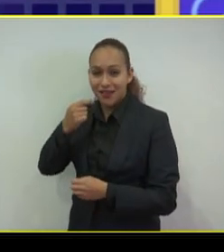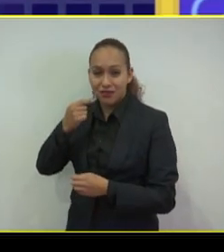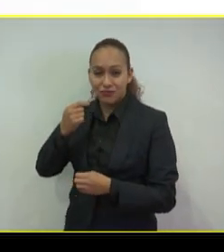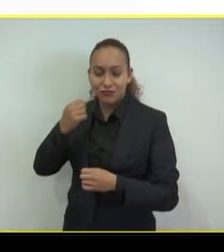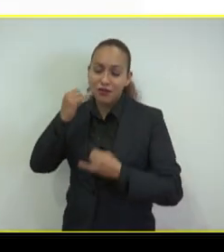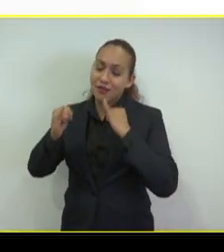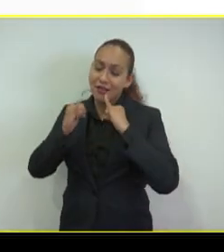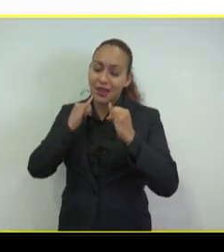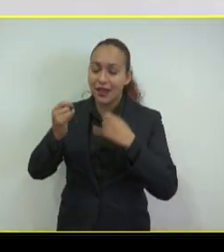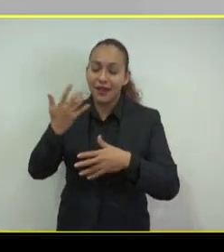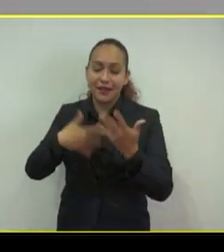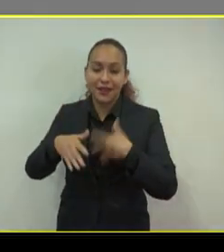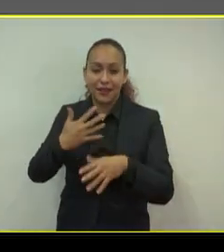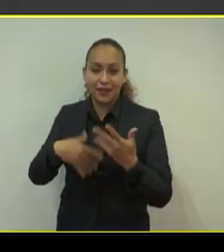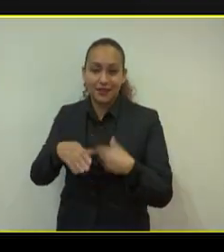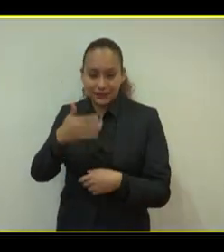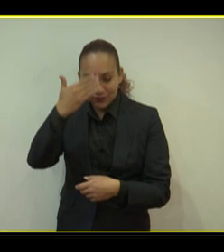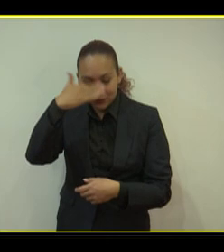microbiología.